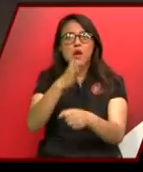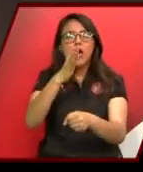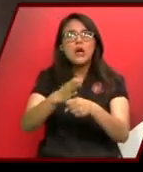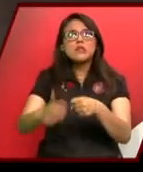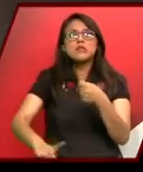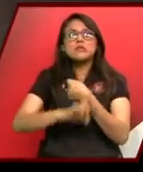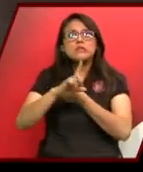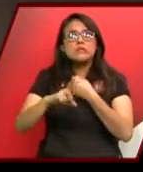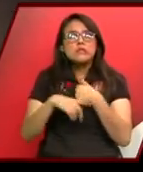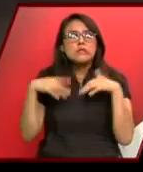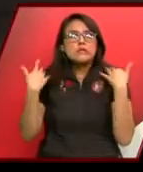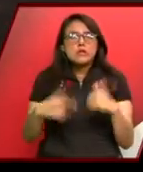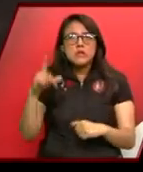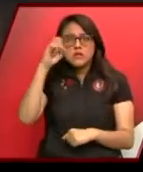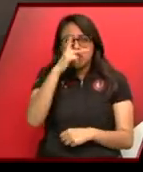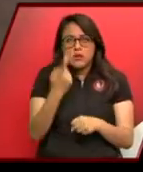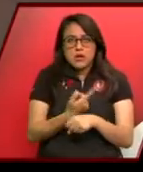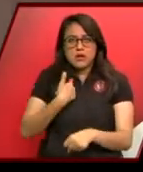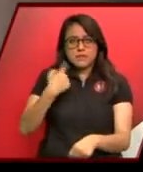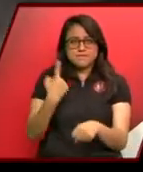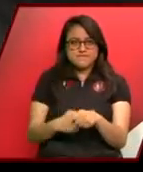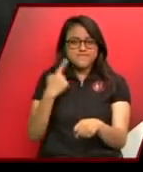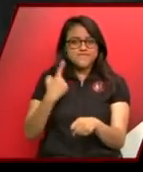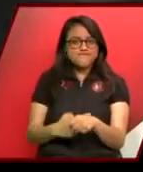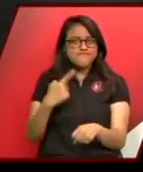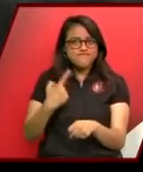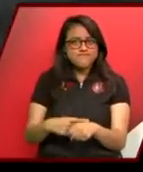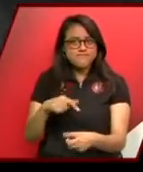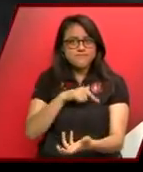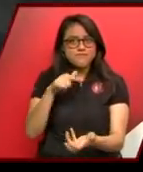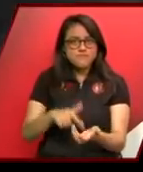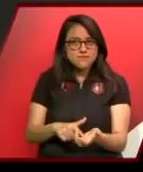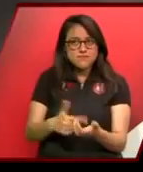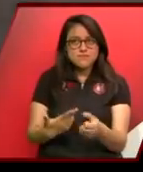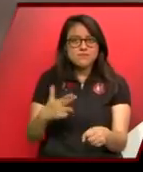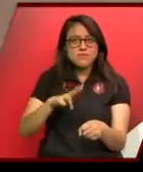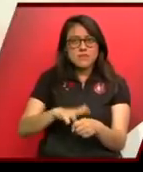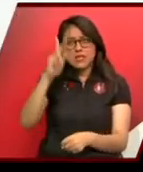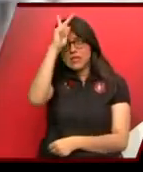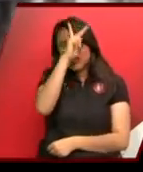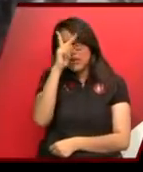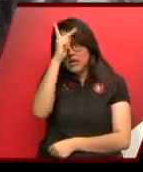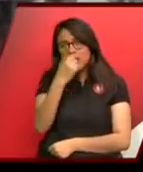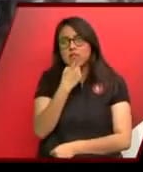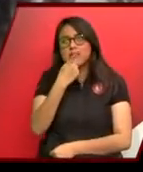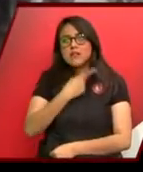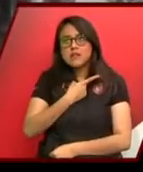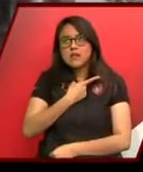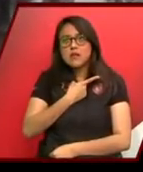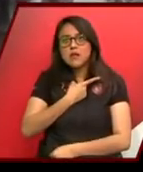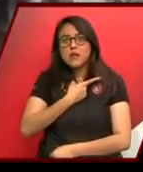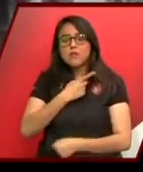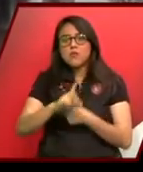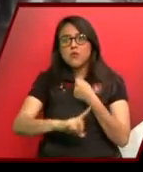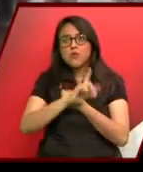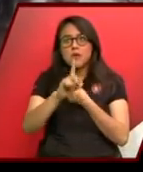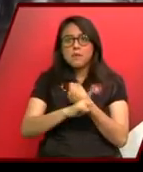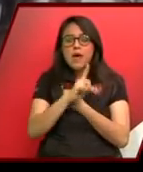una situación como esta. La enfermedad que me diagnosticaron en la clínica psiquiátrica es que es trastorno afectivo